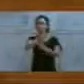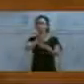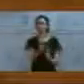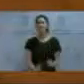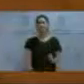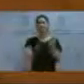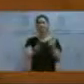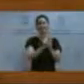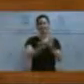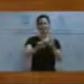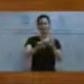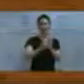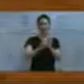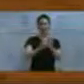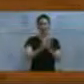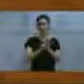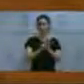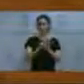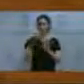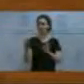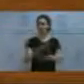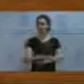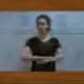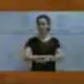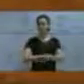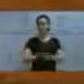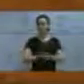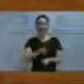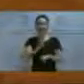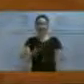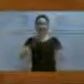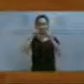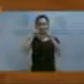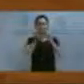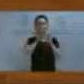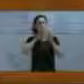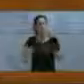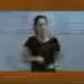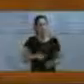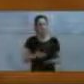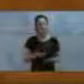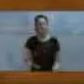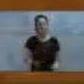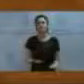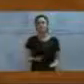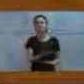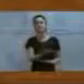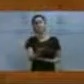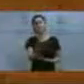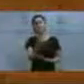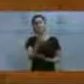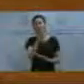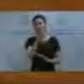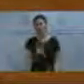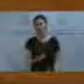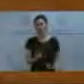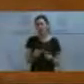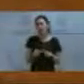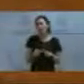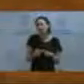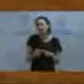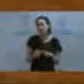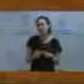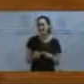que gobernar para los asturianos que se esfuerzan. Y, señorías, estos días escuchábamos cosas, muchas